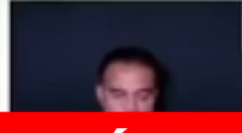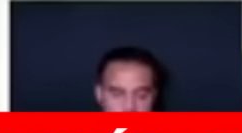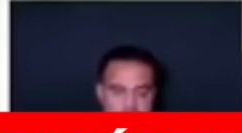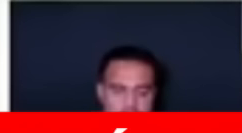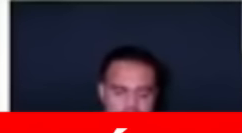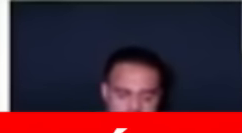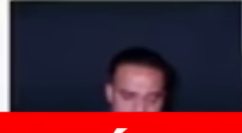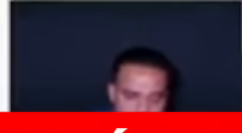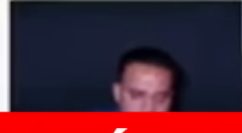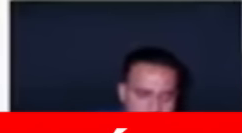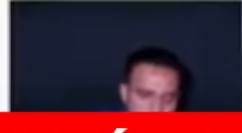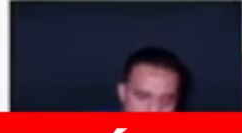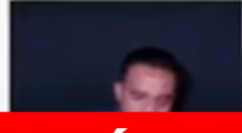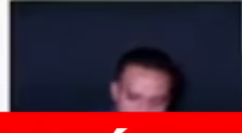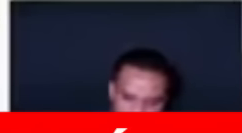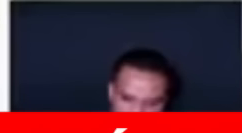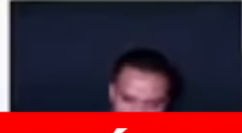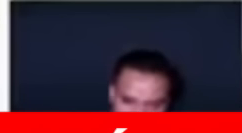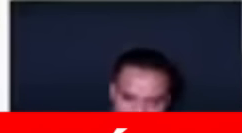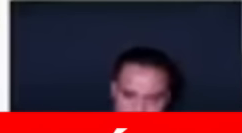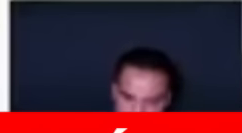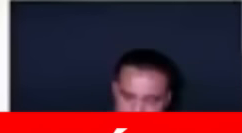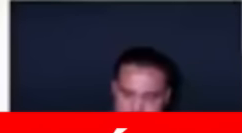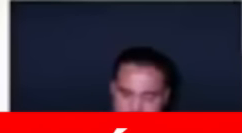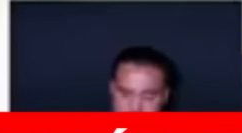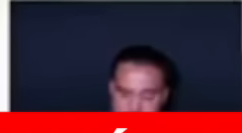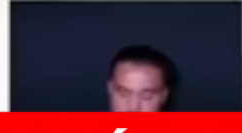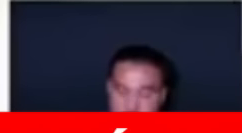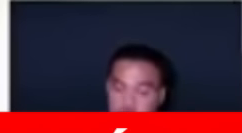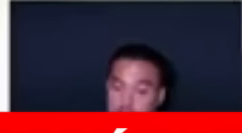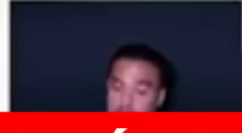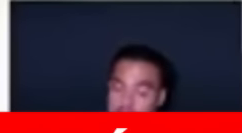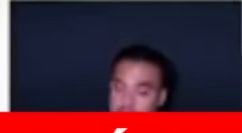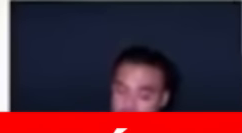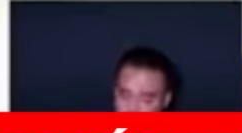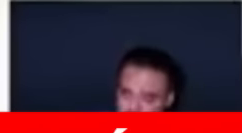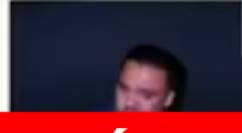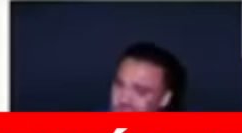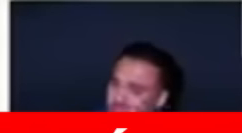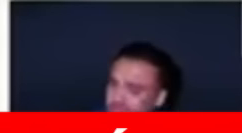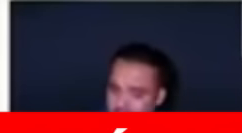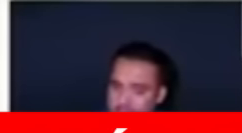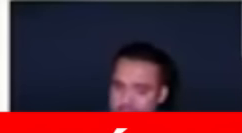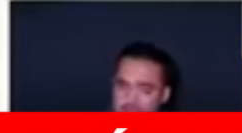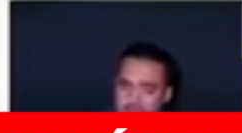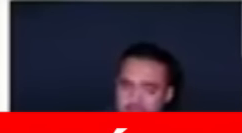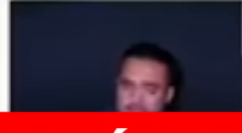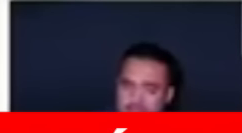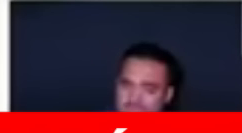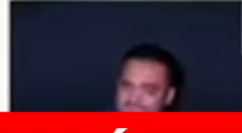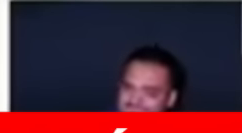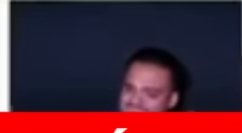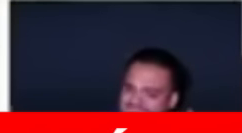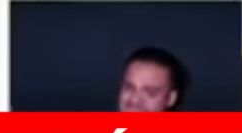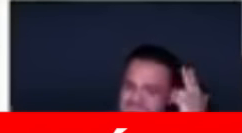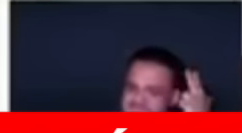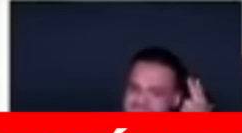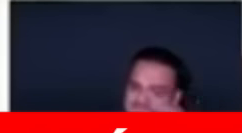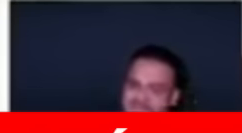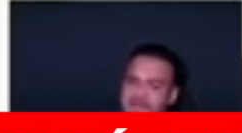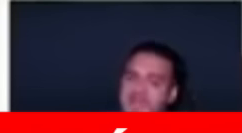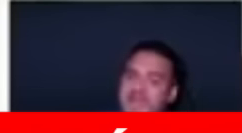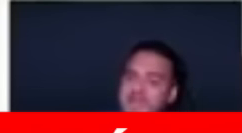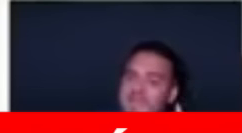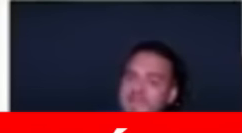hijos. Nos duele el limonero asesinado. Nos duele el comunero ejecutado por defender sus bosques.